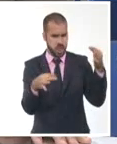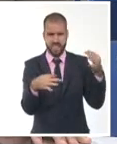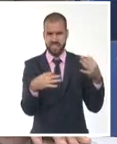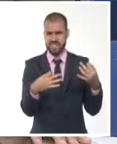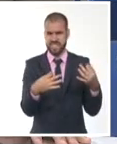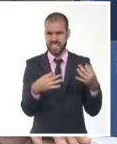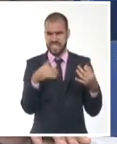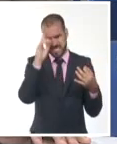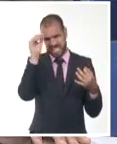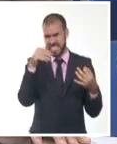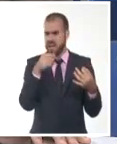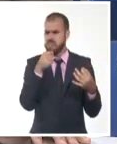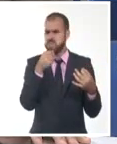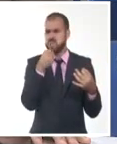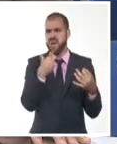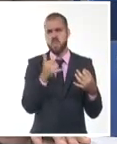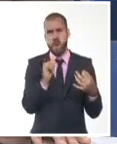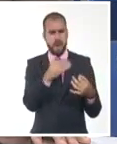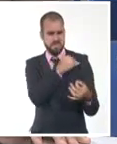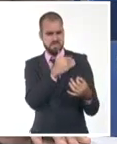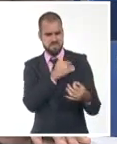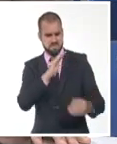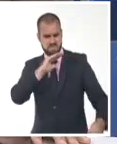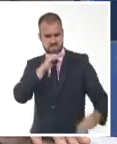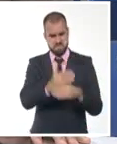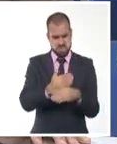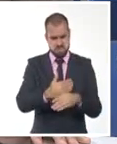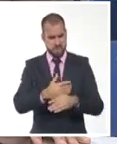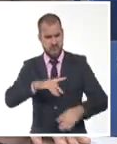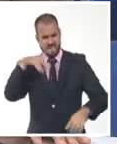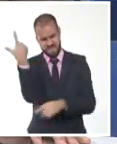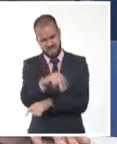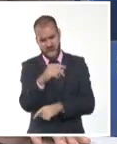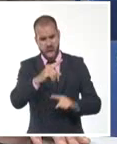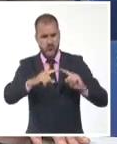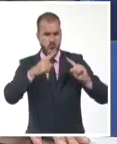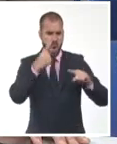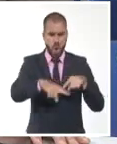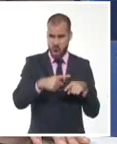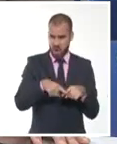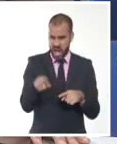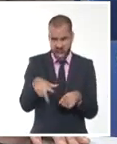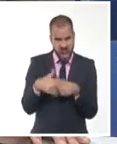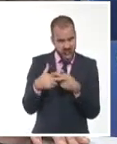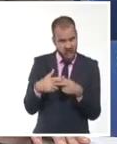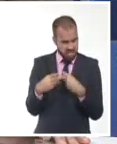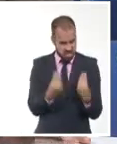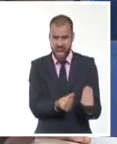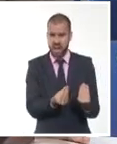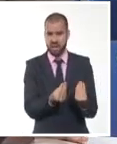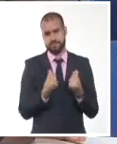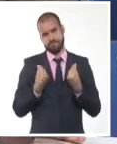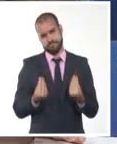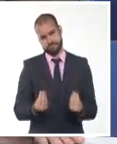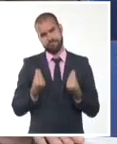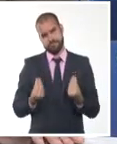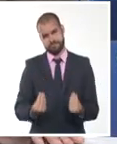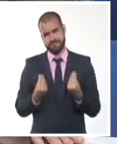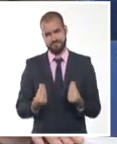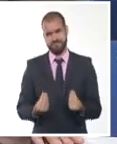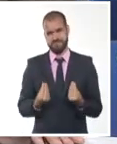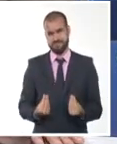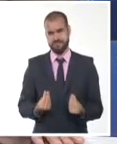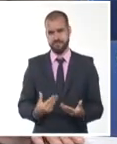represión, leyes migratorias, militarización en las fronteras o con unos modestos fondos para soluciones cosméticas? Realmente hay que hablar